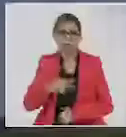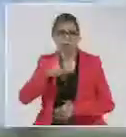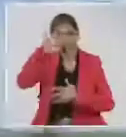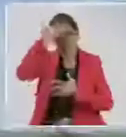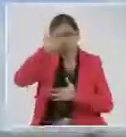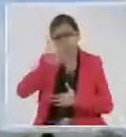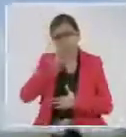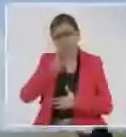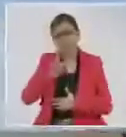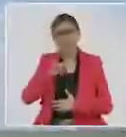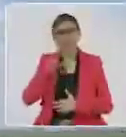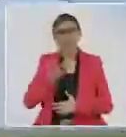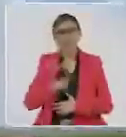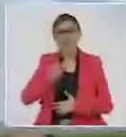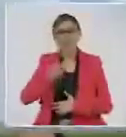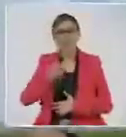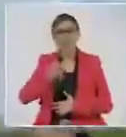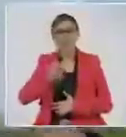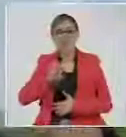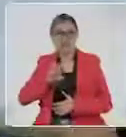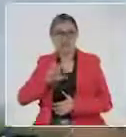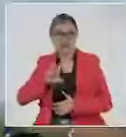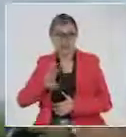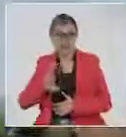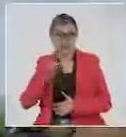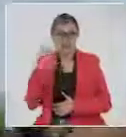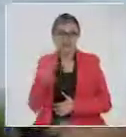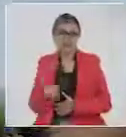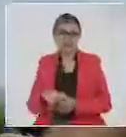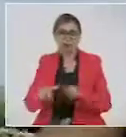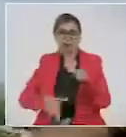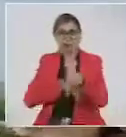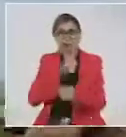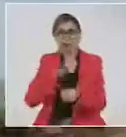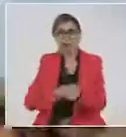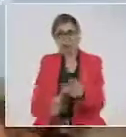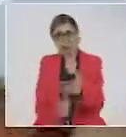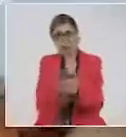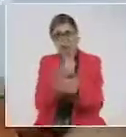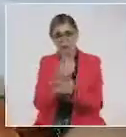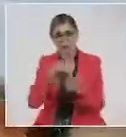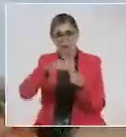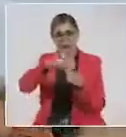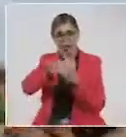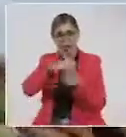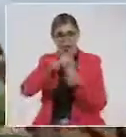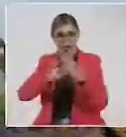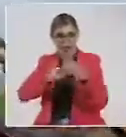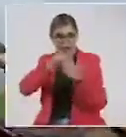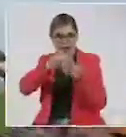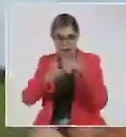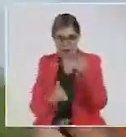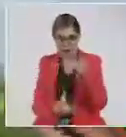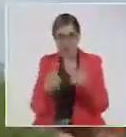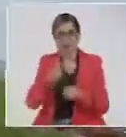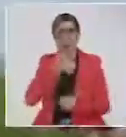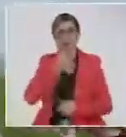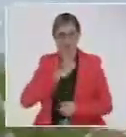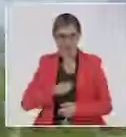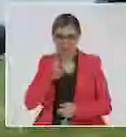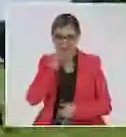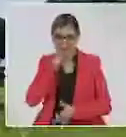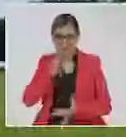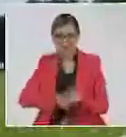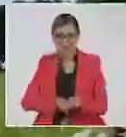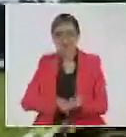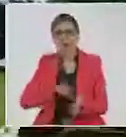de ixtle, que es una fibra natural que se extrae del agave. Y estas que son más contemporáneas, que son de cola